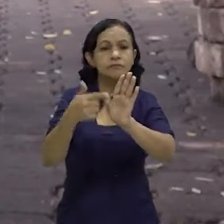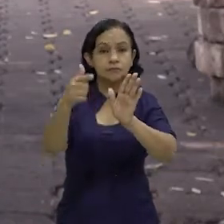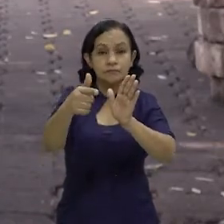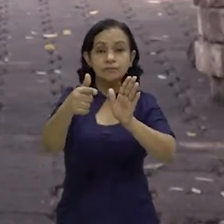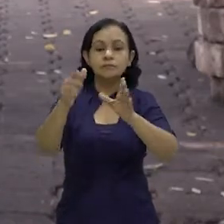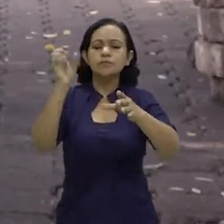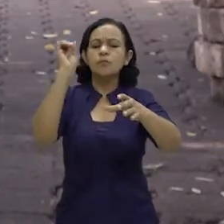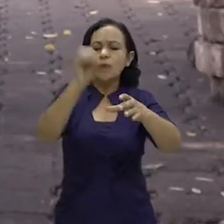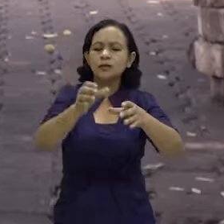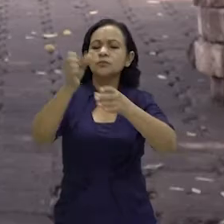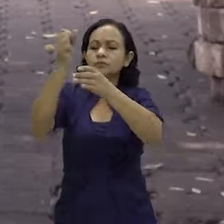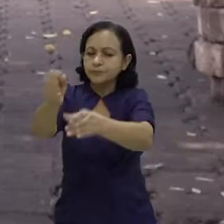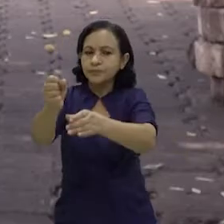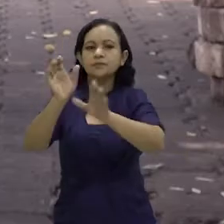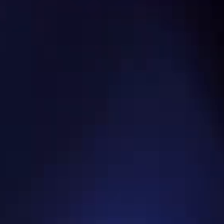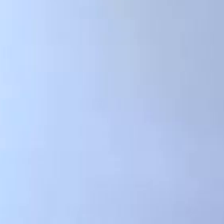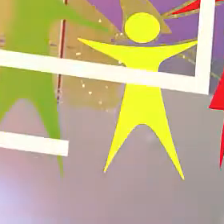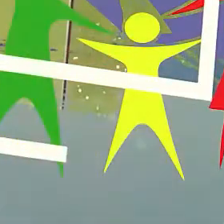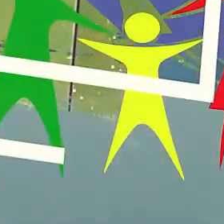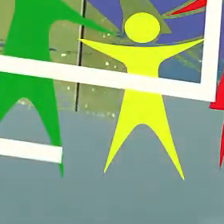ponga en su lugar la basura.